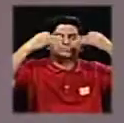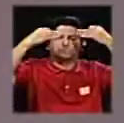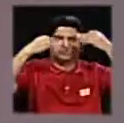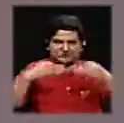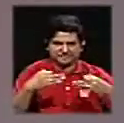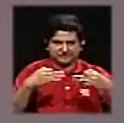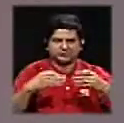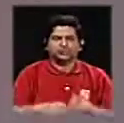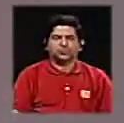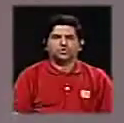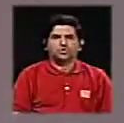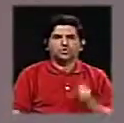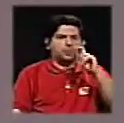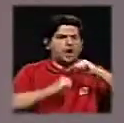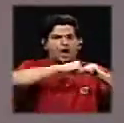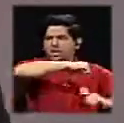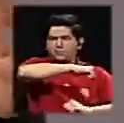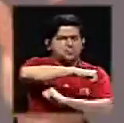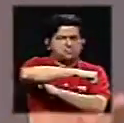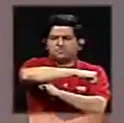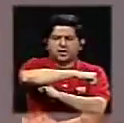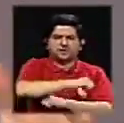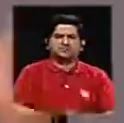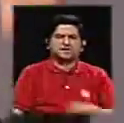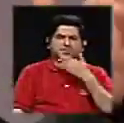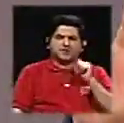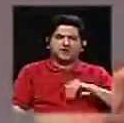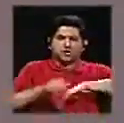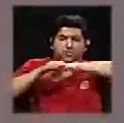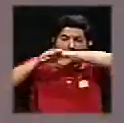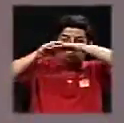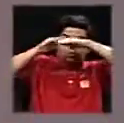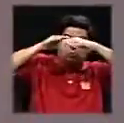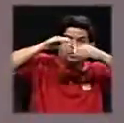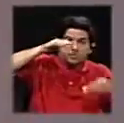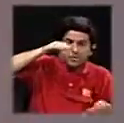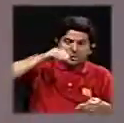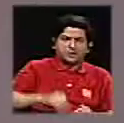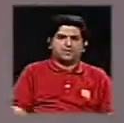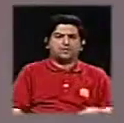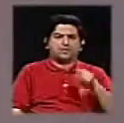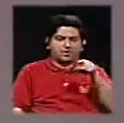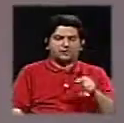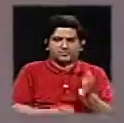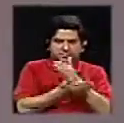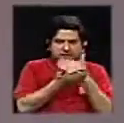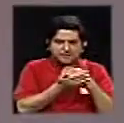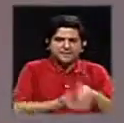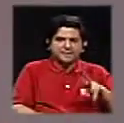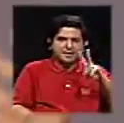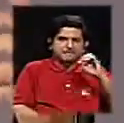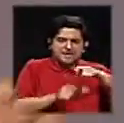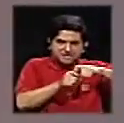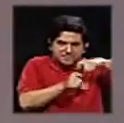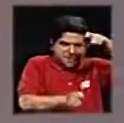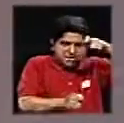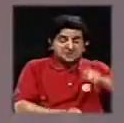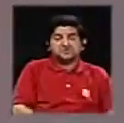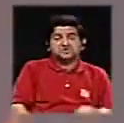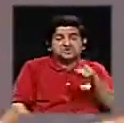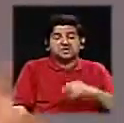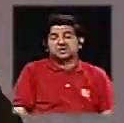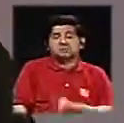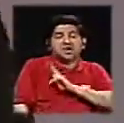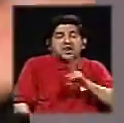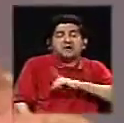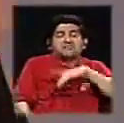decisión de en vez de un puente, dejar esa alcantarilla gigante ahí con un relleno de 20 metros. y dejarlo a la buena de Dios.